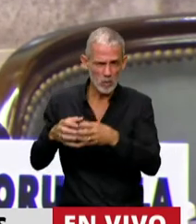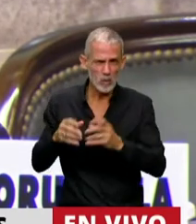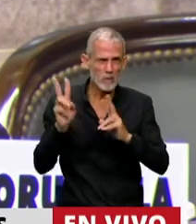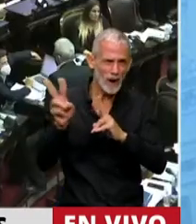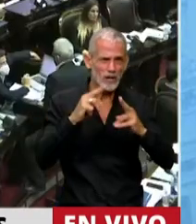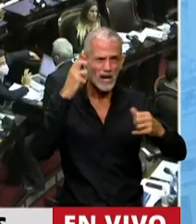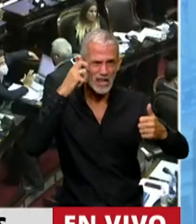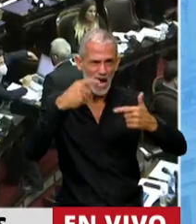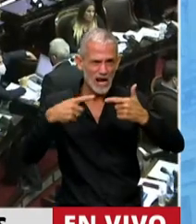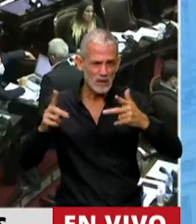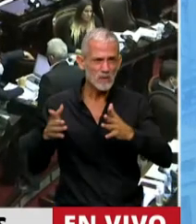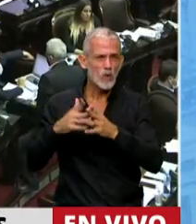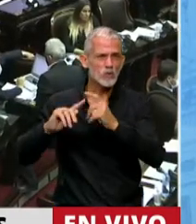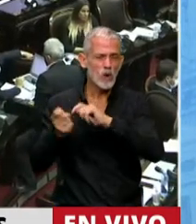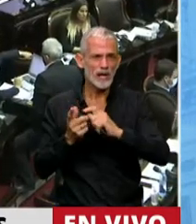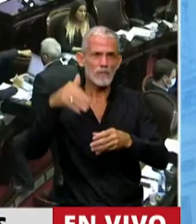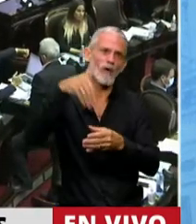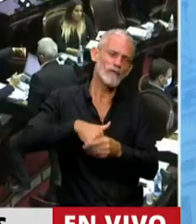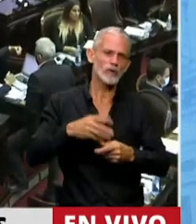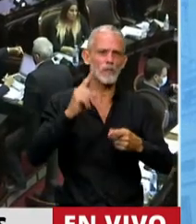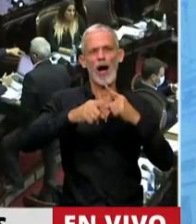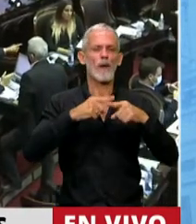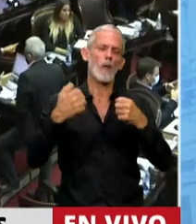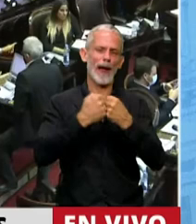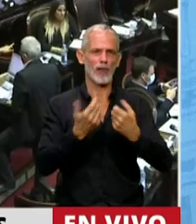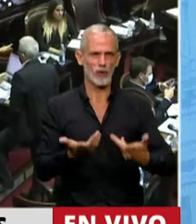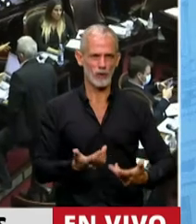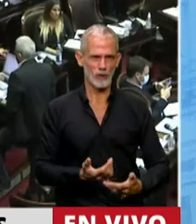tradicionales que están votando esta ley por consenso.